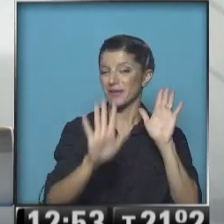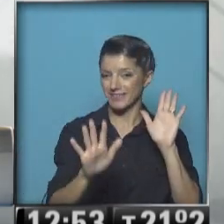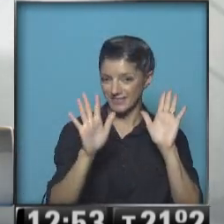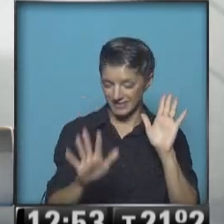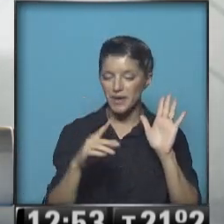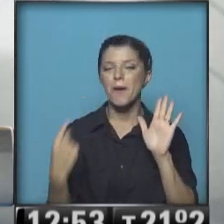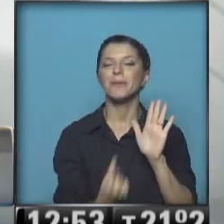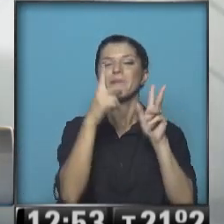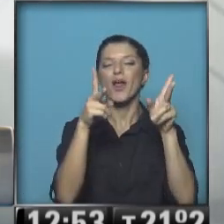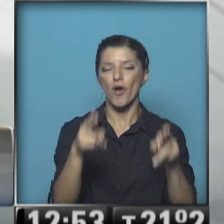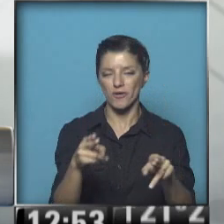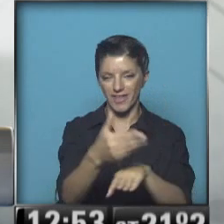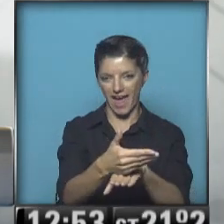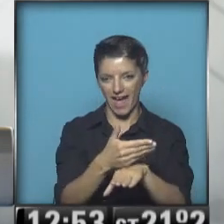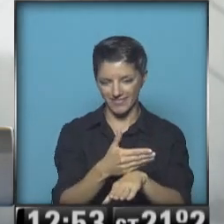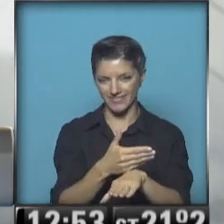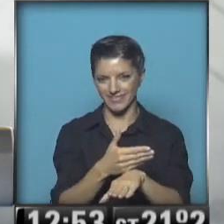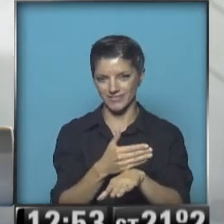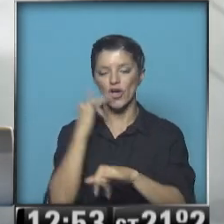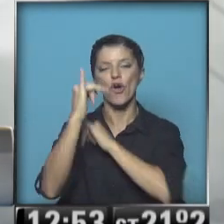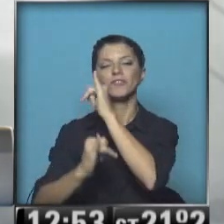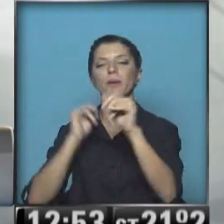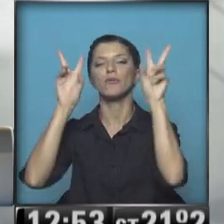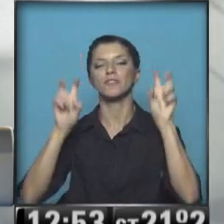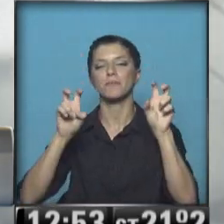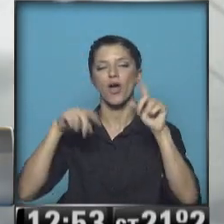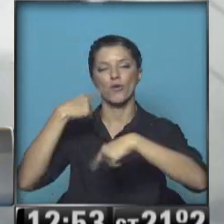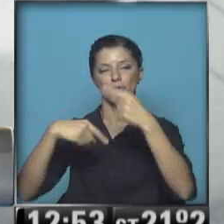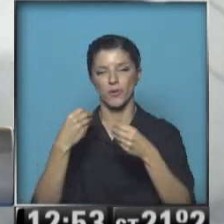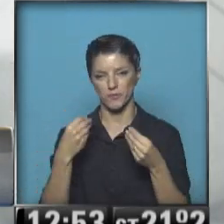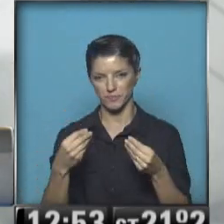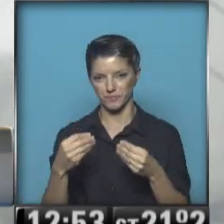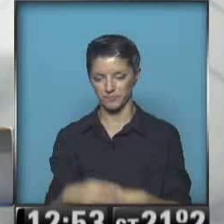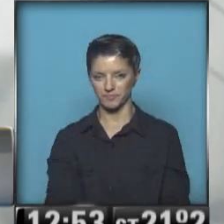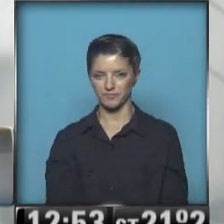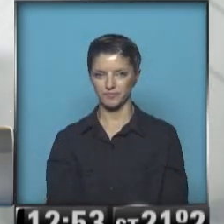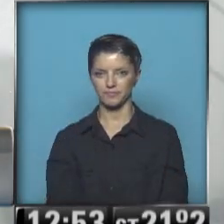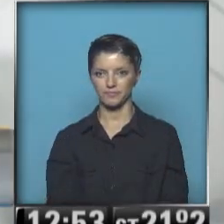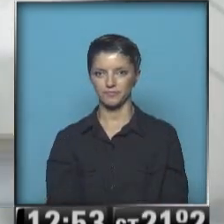al primer corte no sin antes Claro está contarles lo que vamos a desarrollar en los próximos